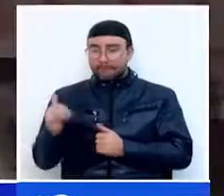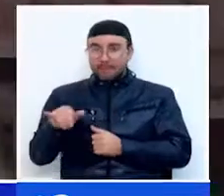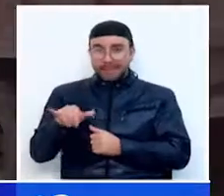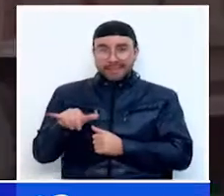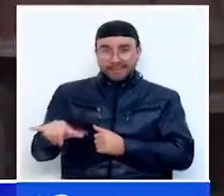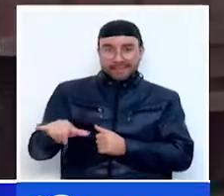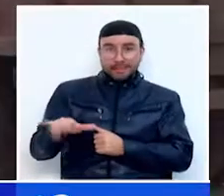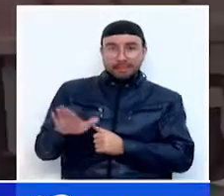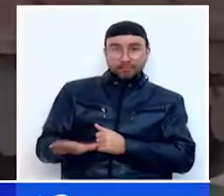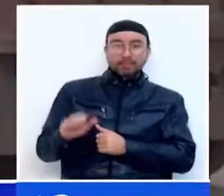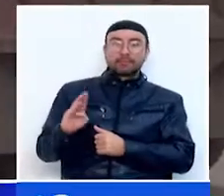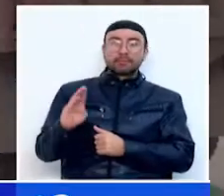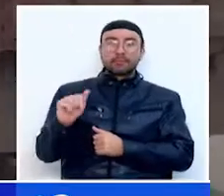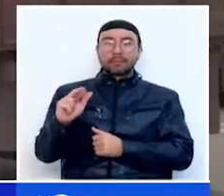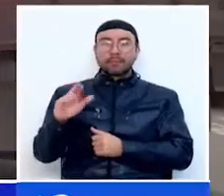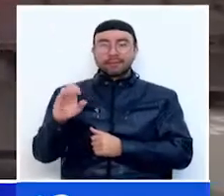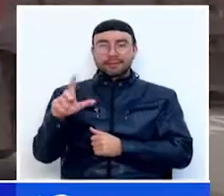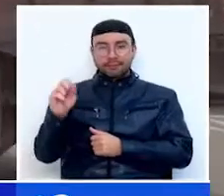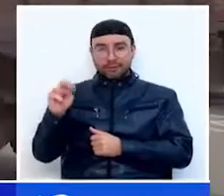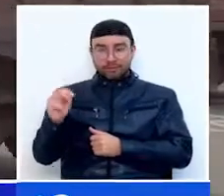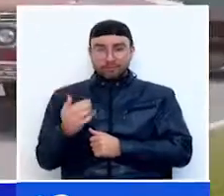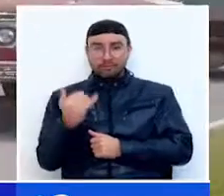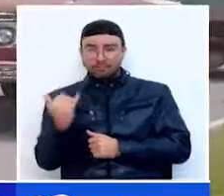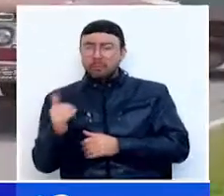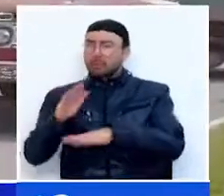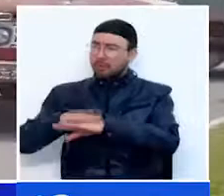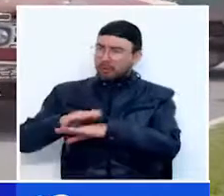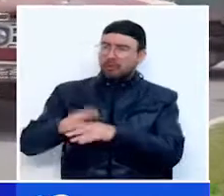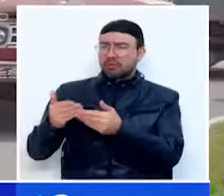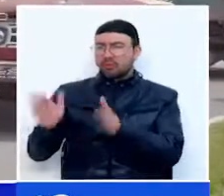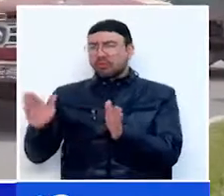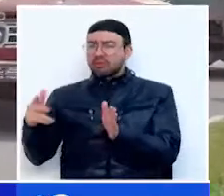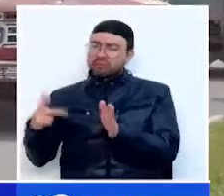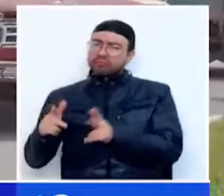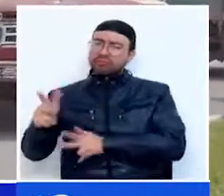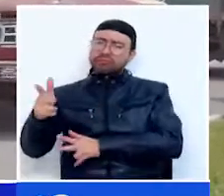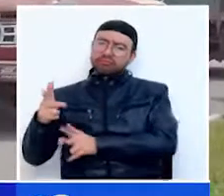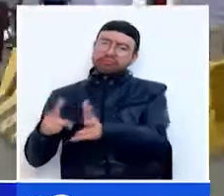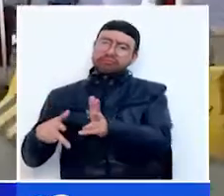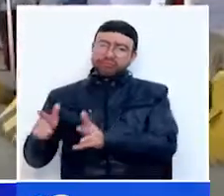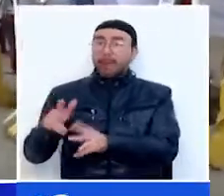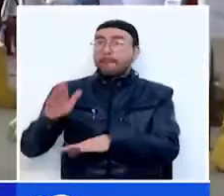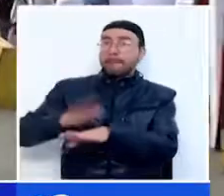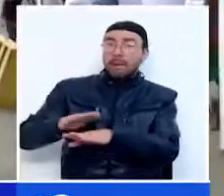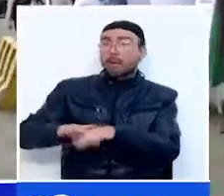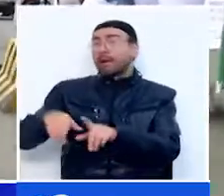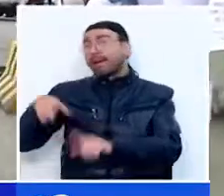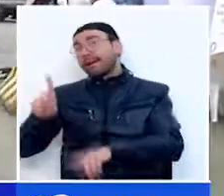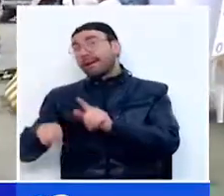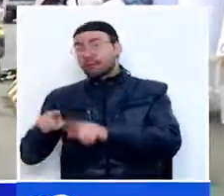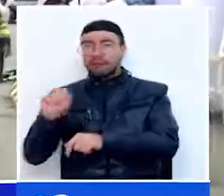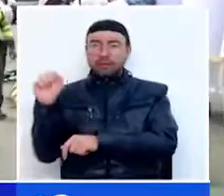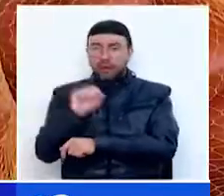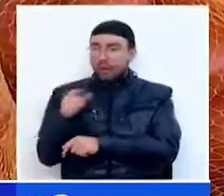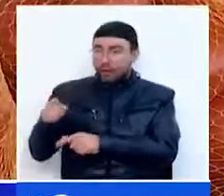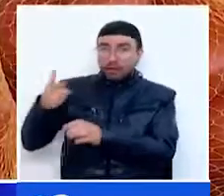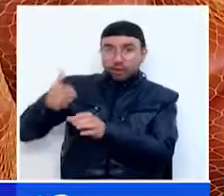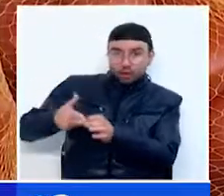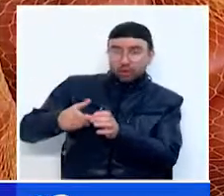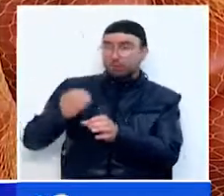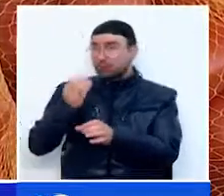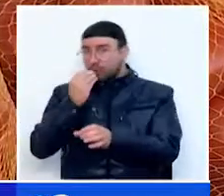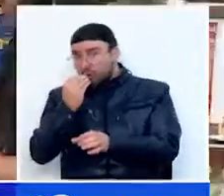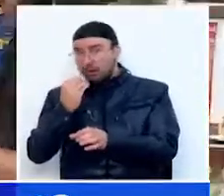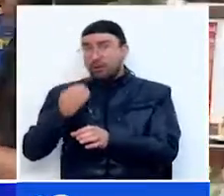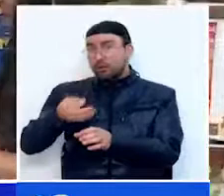vía Barcelona, permitirán el paso de habitantes en los municipios cordilleranos y mantendrán el corredor humanitario para el flujo de vehículos con combustible, alimentos